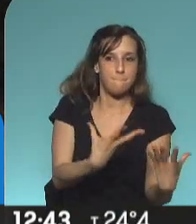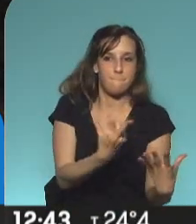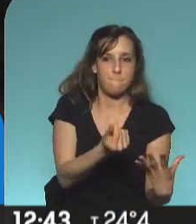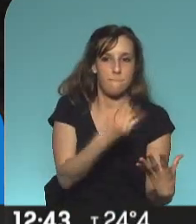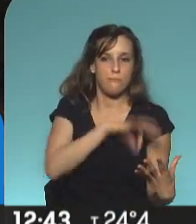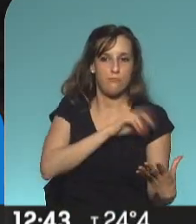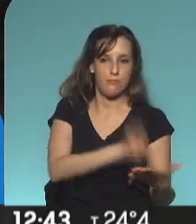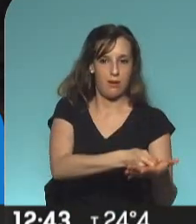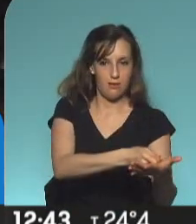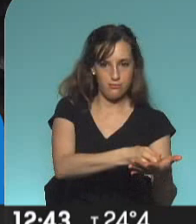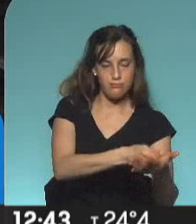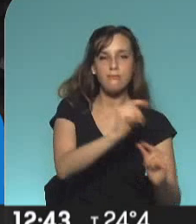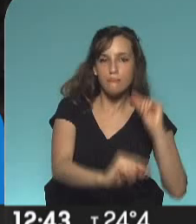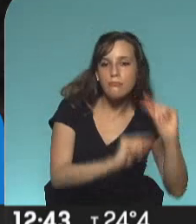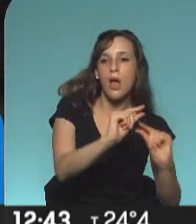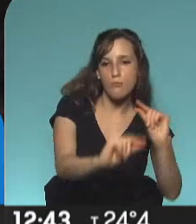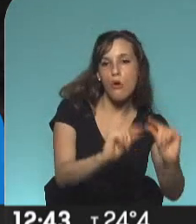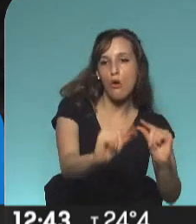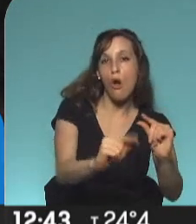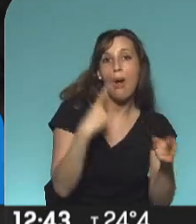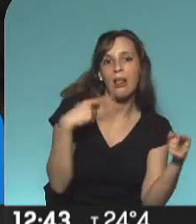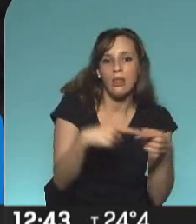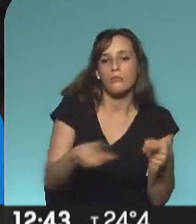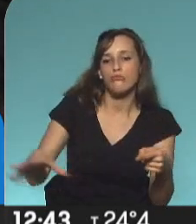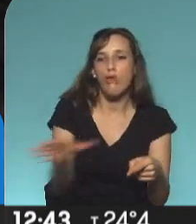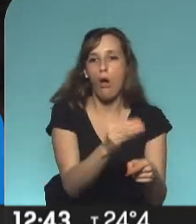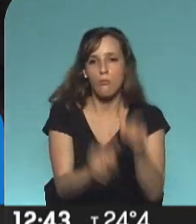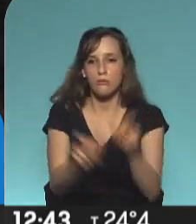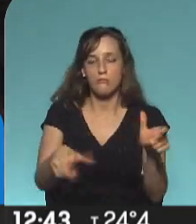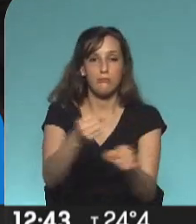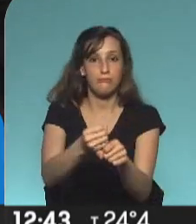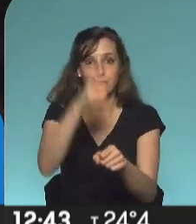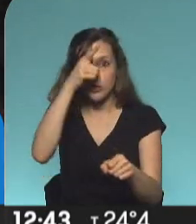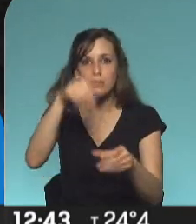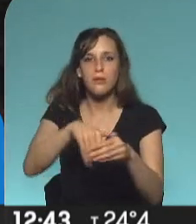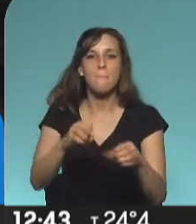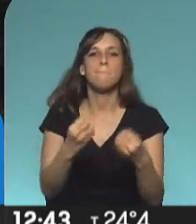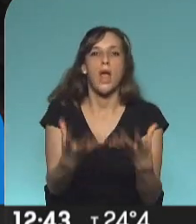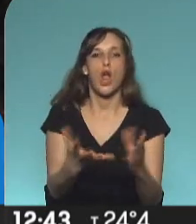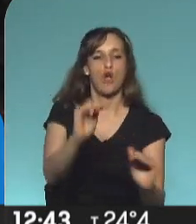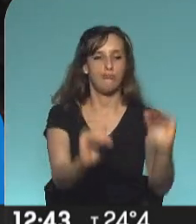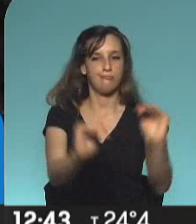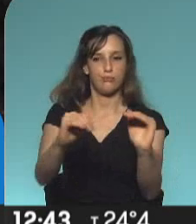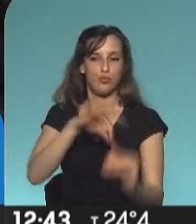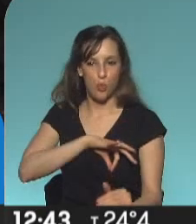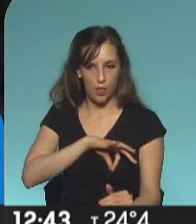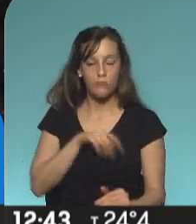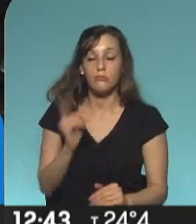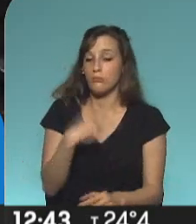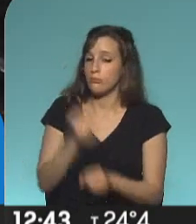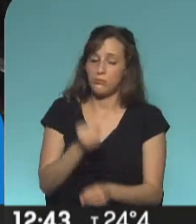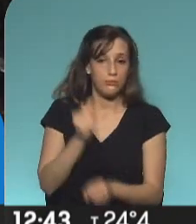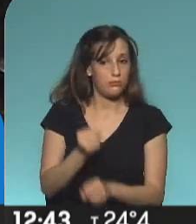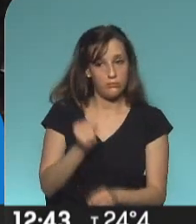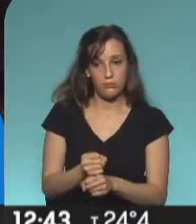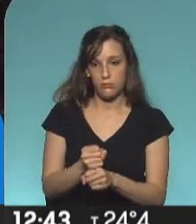comprometimos con el tiempo a ir equiparando a todos los escalafones. En ese trabajo estamos y cumplimos.